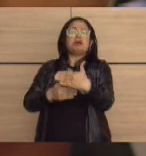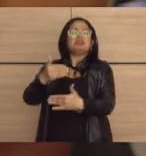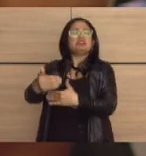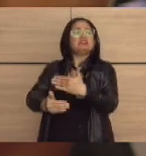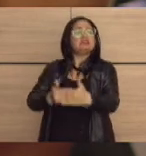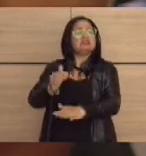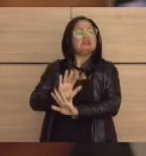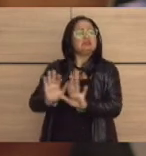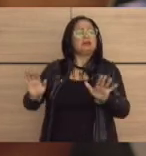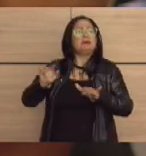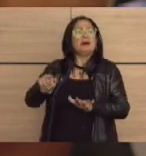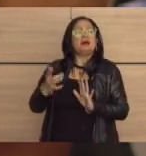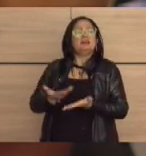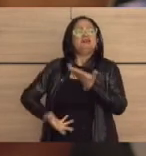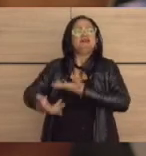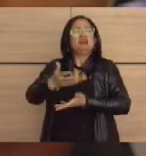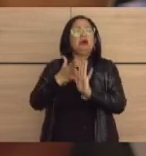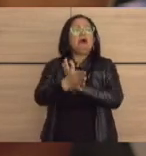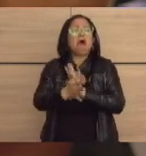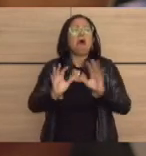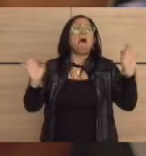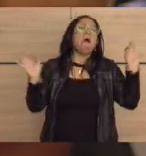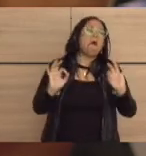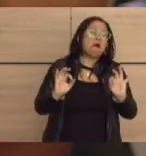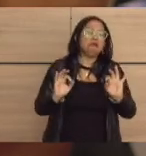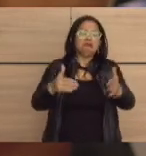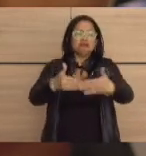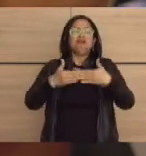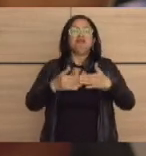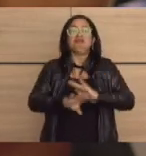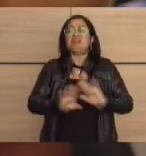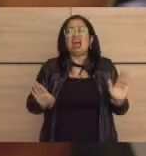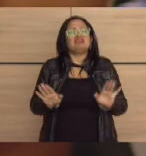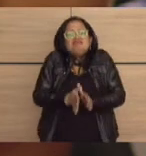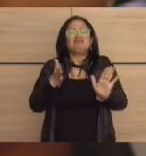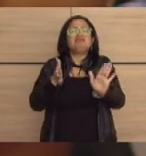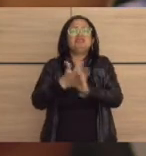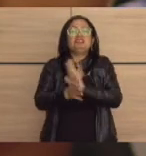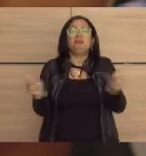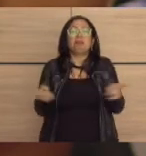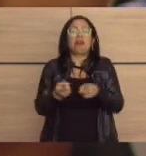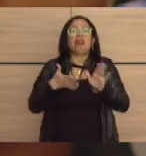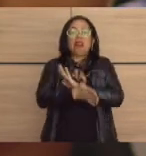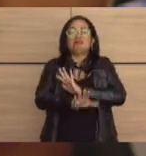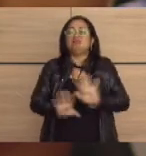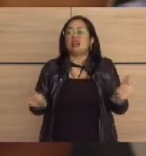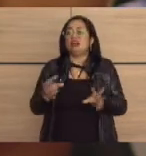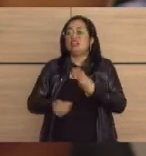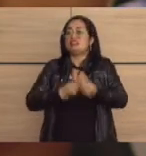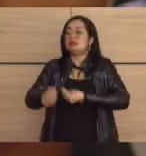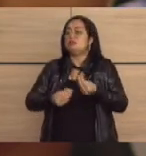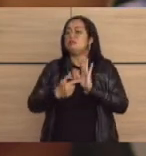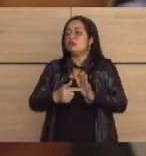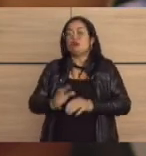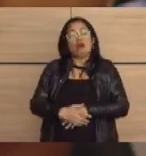cumplidos, como compartimientos cerrados, en los que ya no hay nada que decir ni nada que hacer. Y la historia